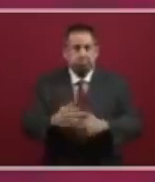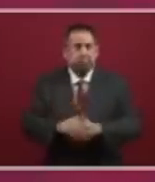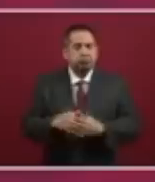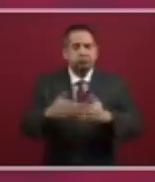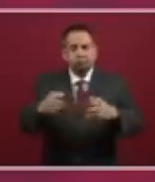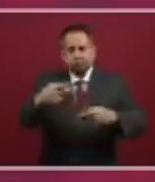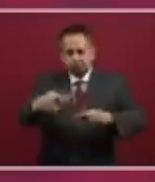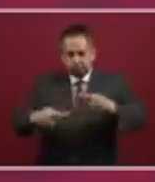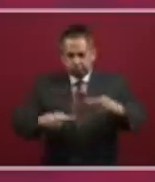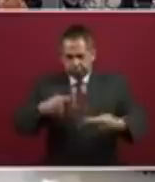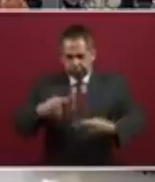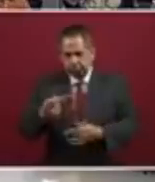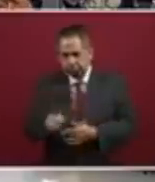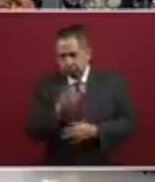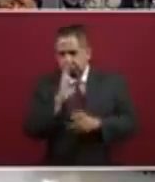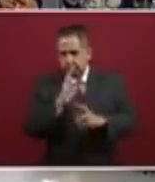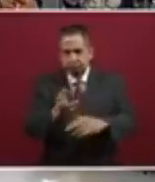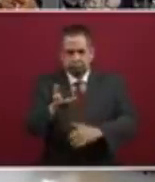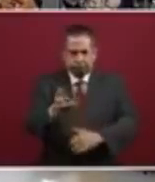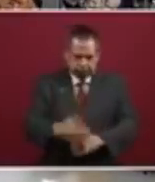para preguntas y respuestas.